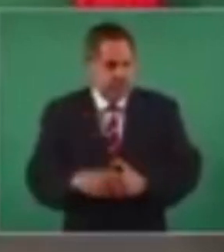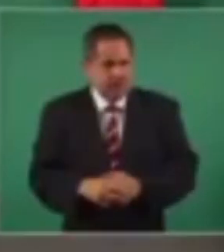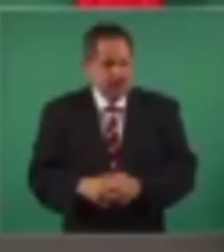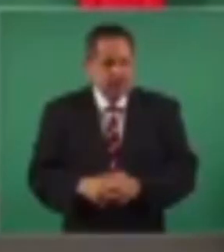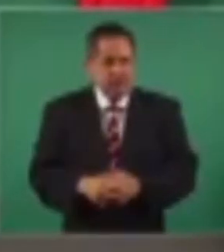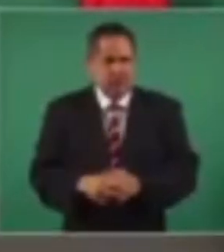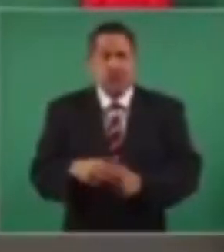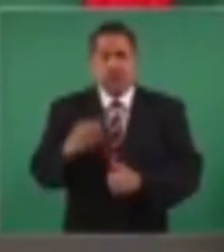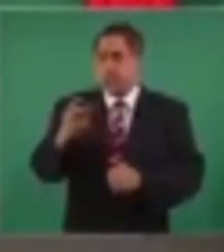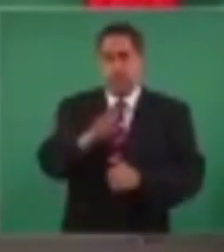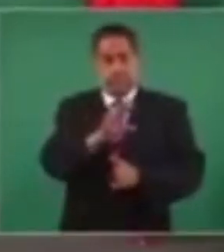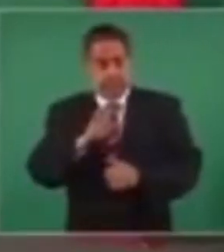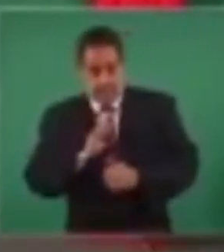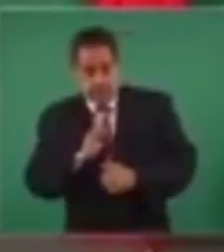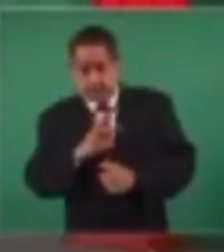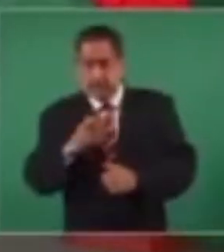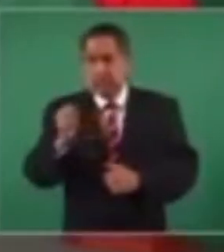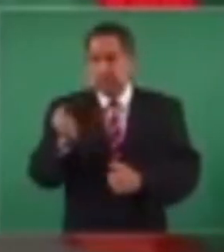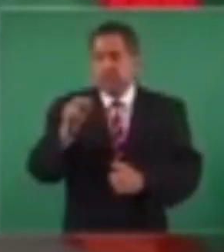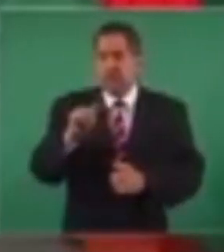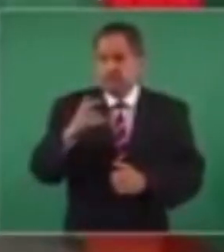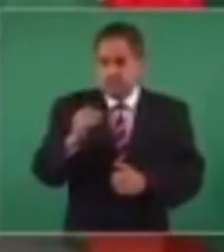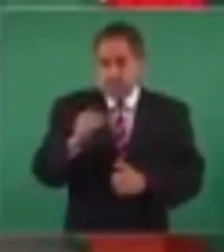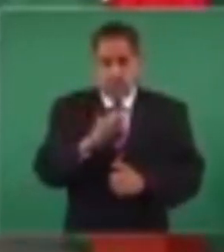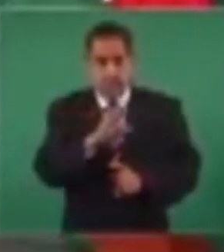Muchas gracias. Y a partir de eso,